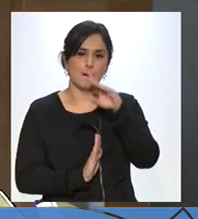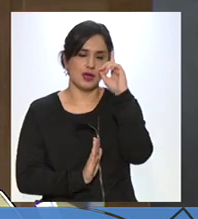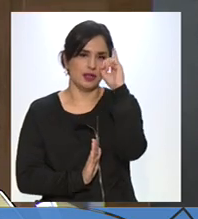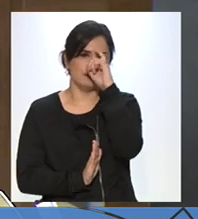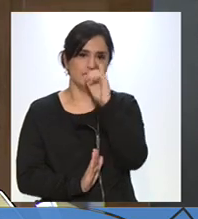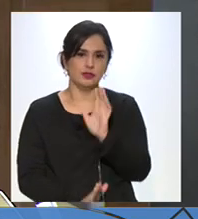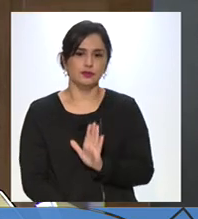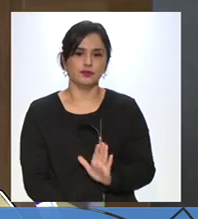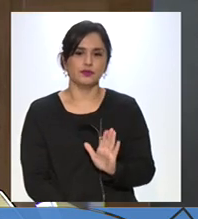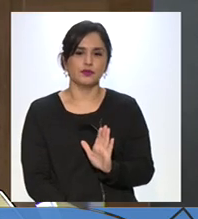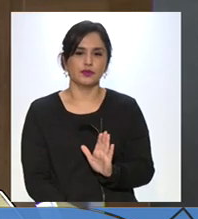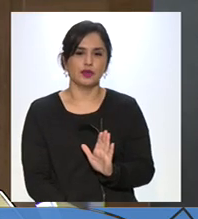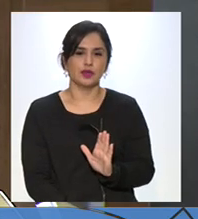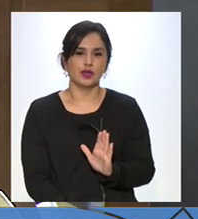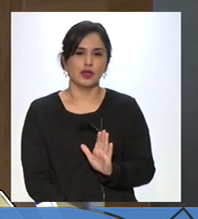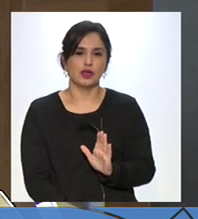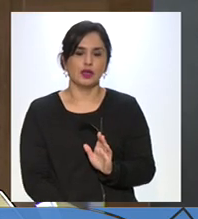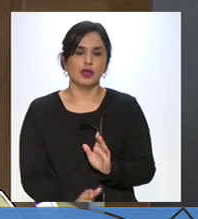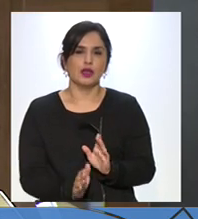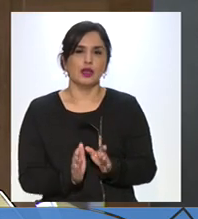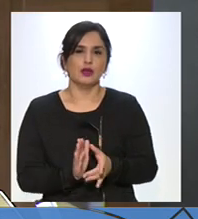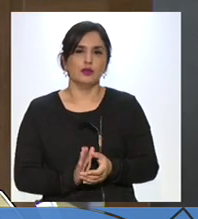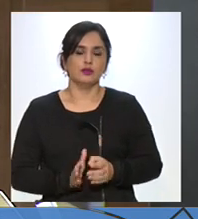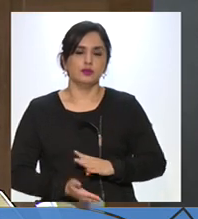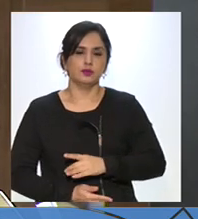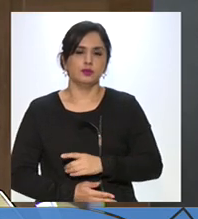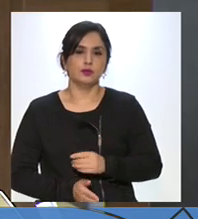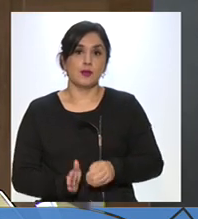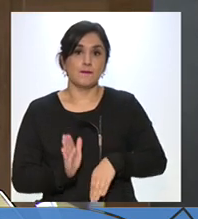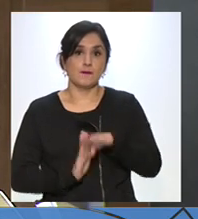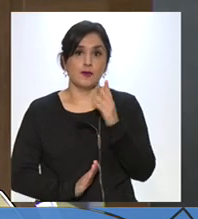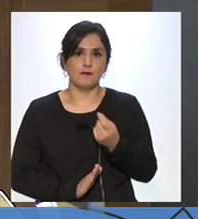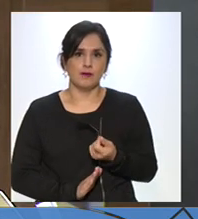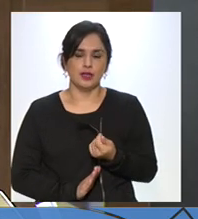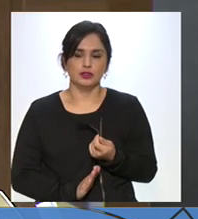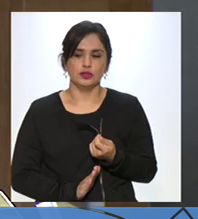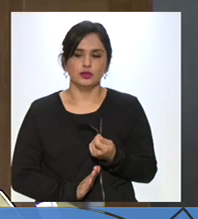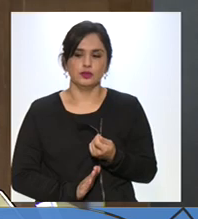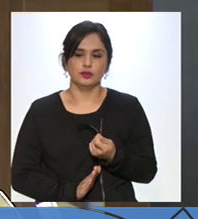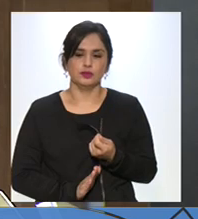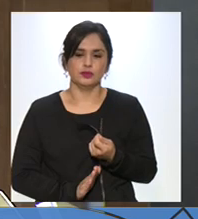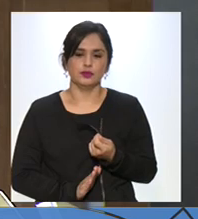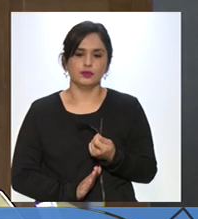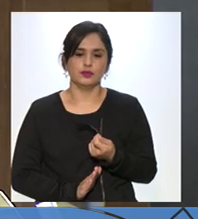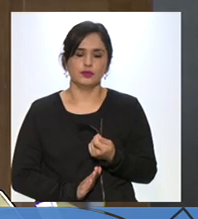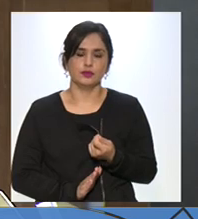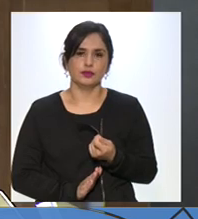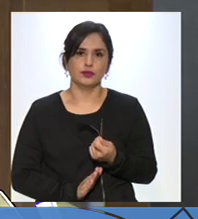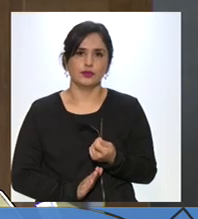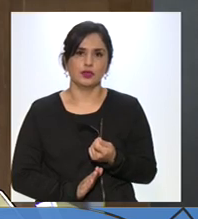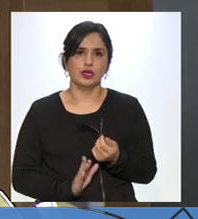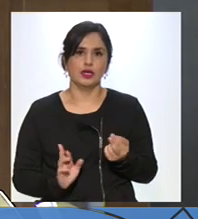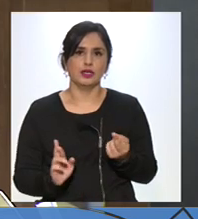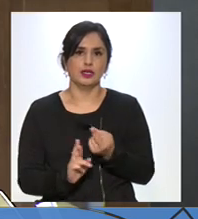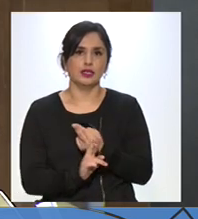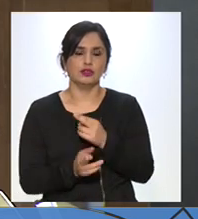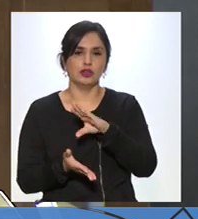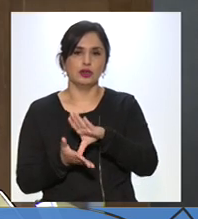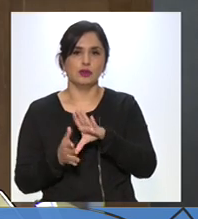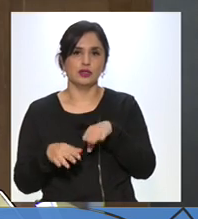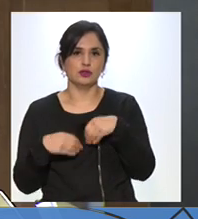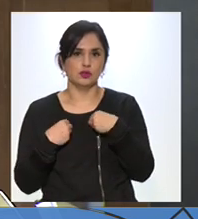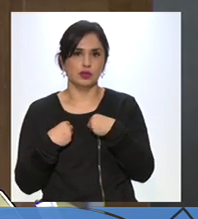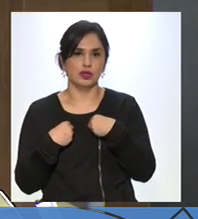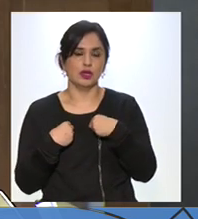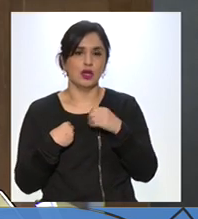mantener, voy a decir, una inflación acorde con lo que el país puede asumir, que siempre se fijó como